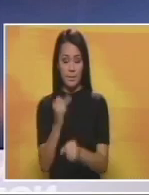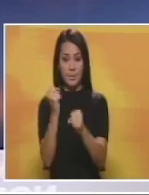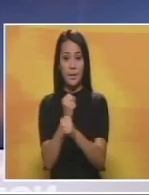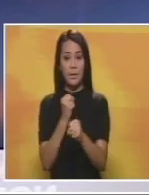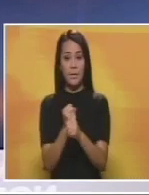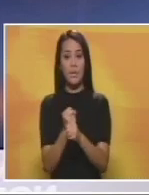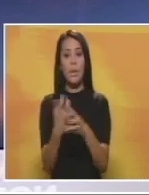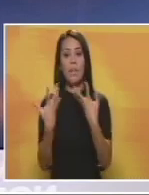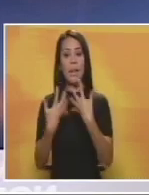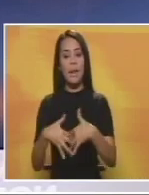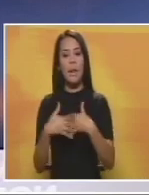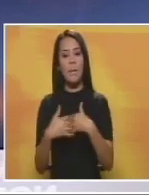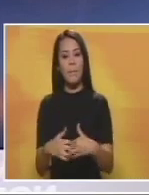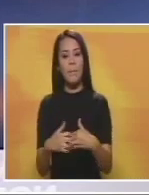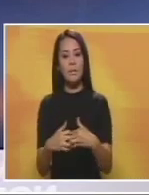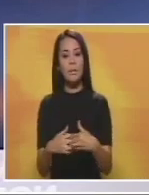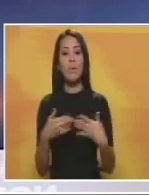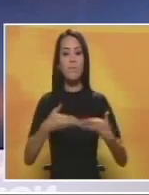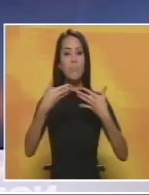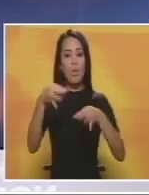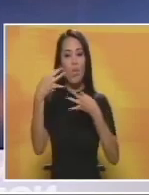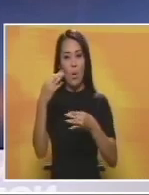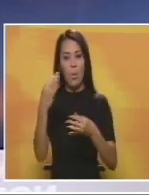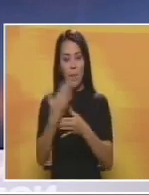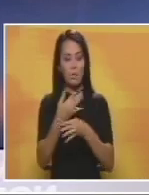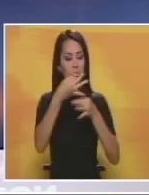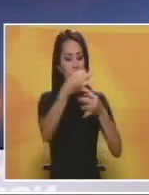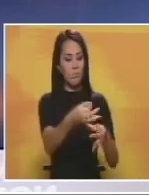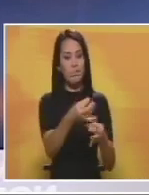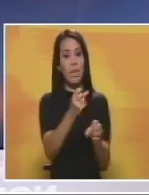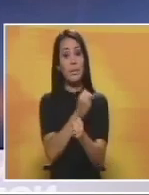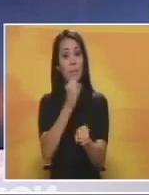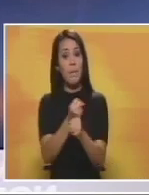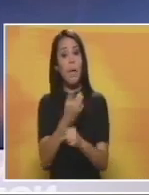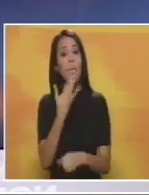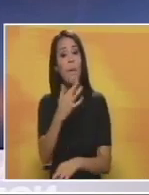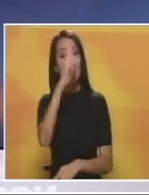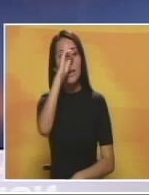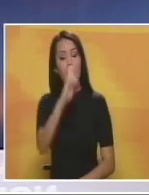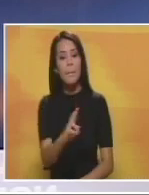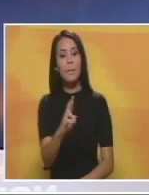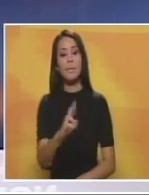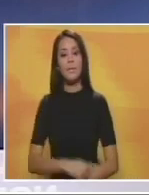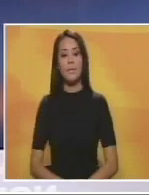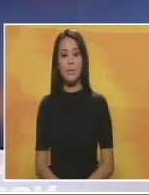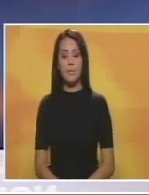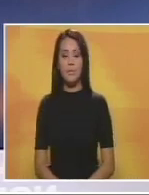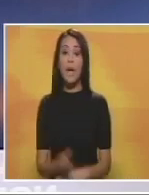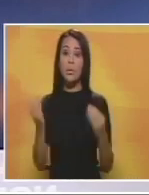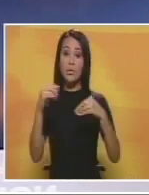Trabajadores de las empresas básicas entregan un documento en la Inspectoría de Trabajo exigiendo respeto a sus conquistas